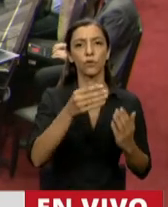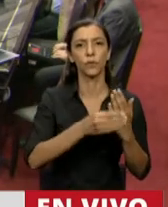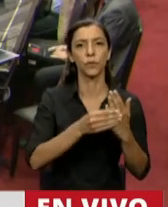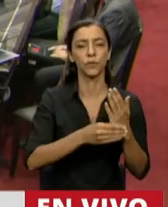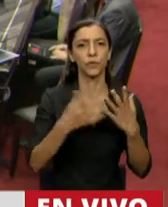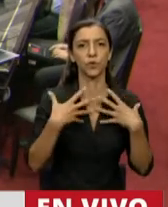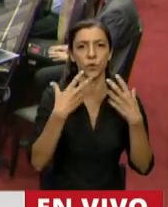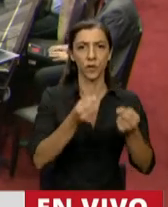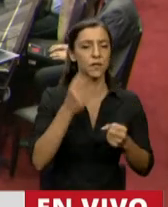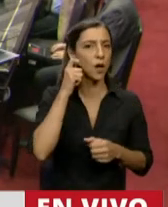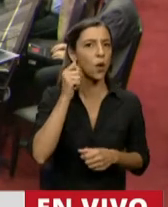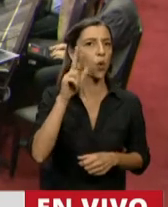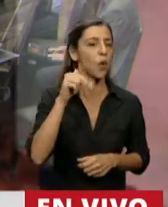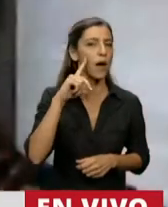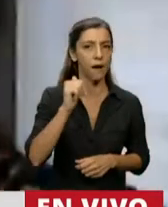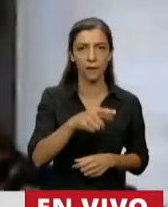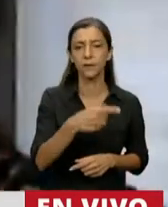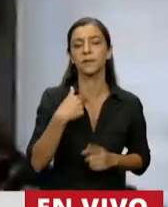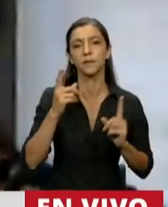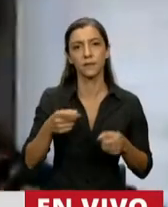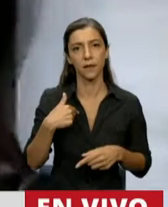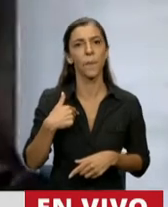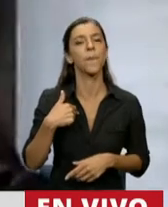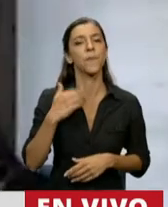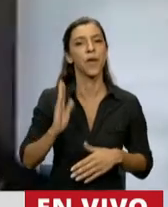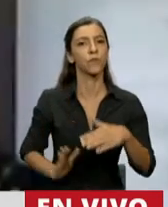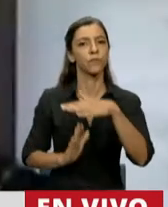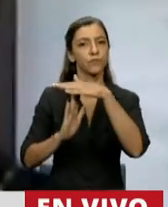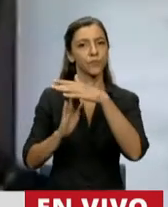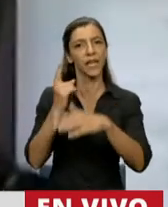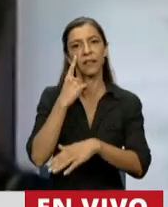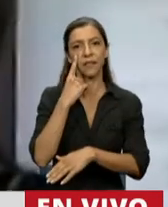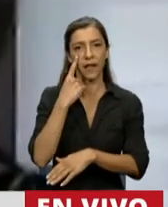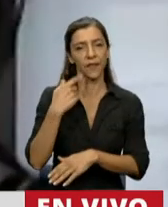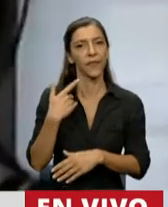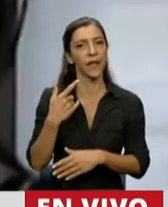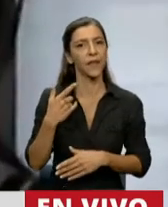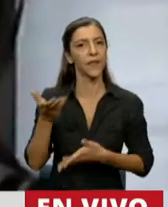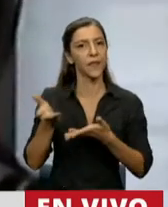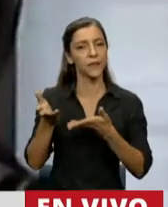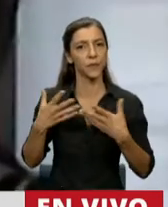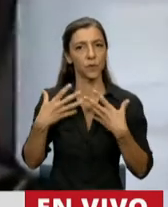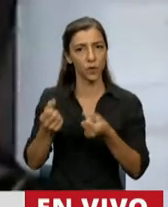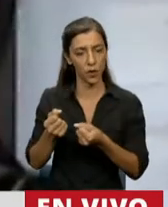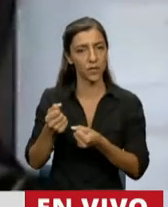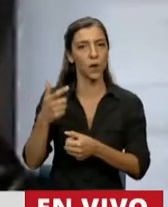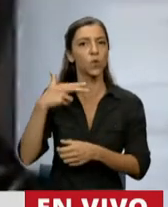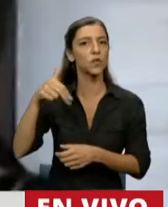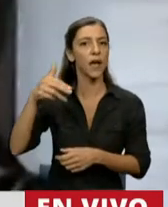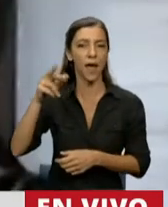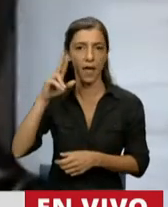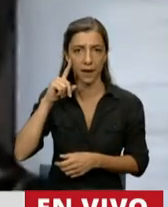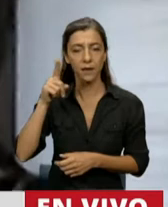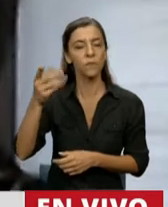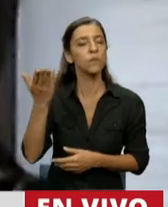Ginés González García, y el superintendente de Servicios de Salud, licenciado Eugenio Zanari, por la situación en la que